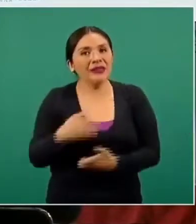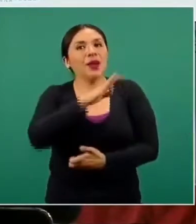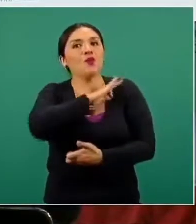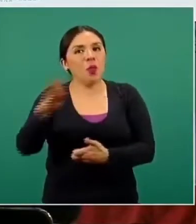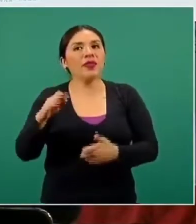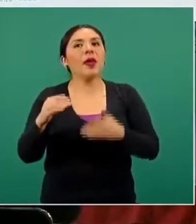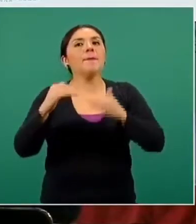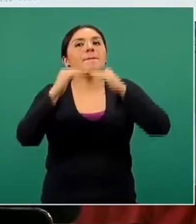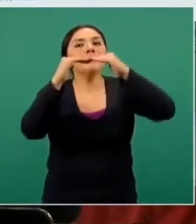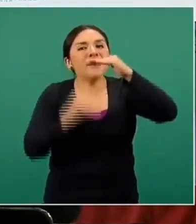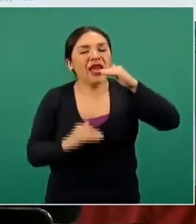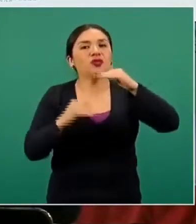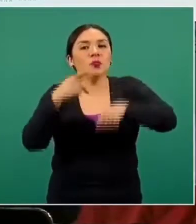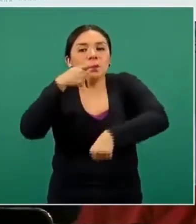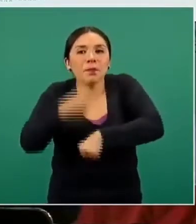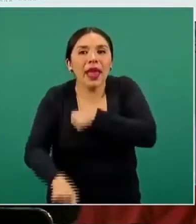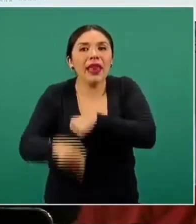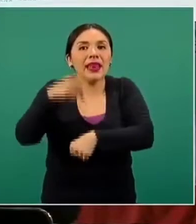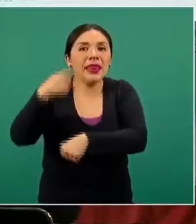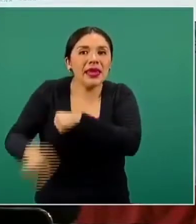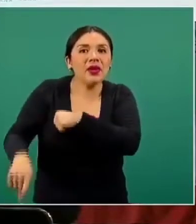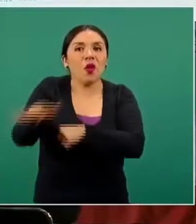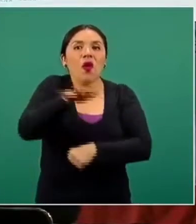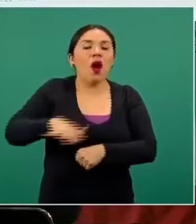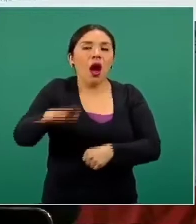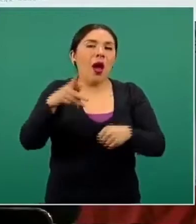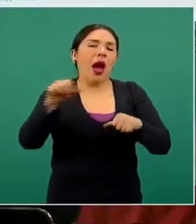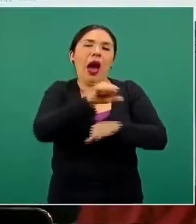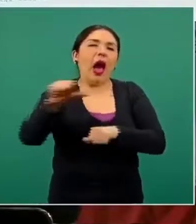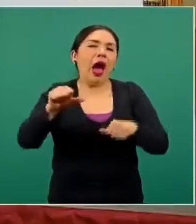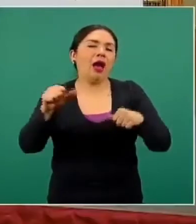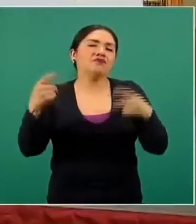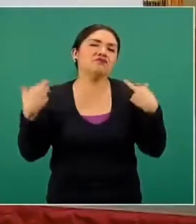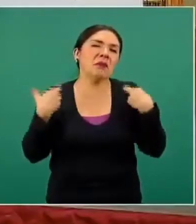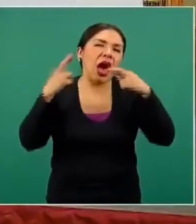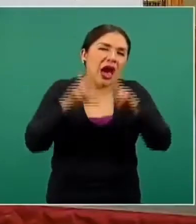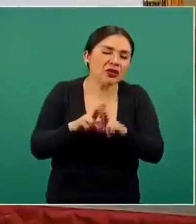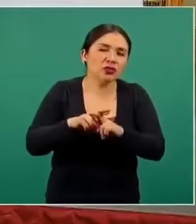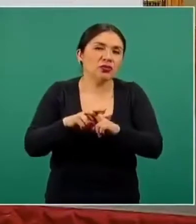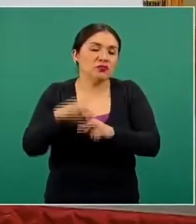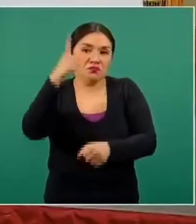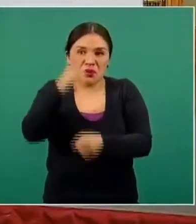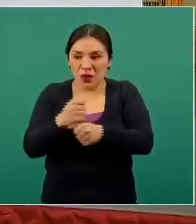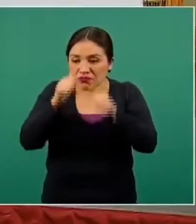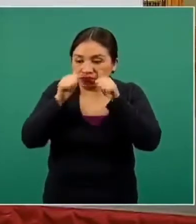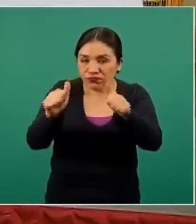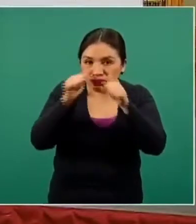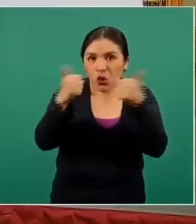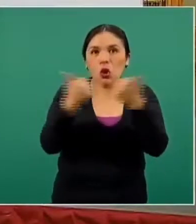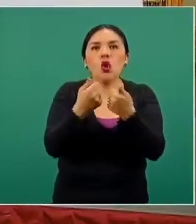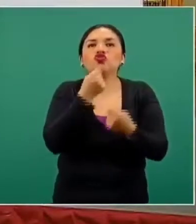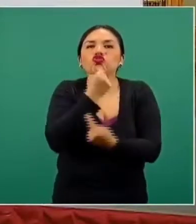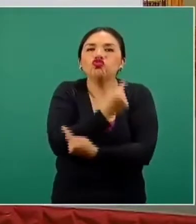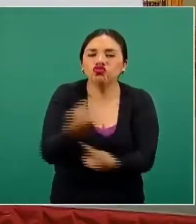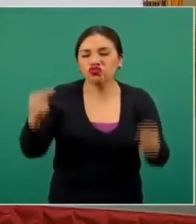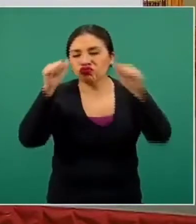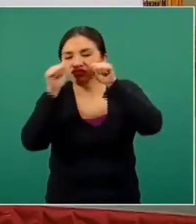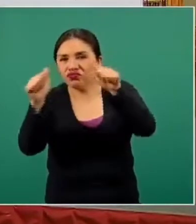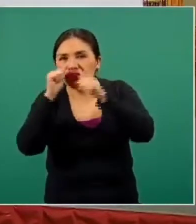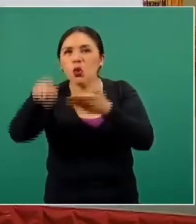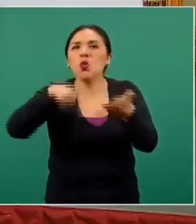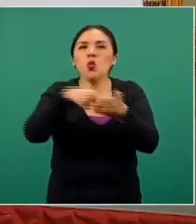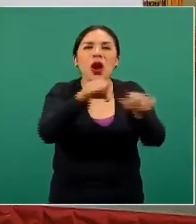esta reducción de riesgos en el personal educativo de primera línea, el personal que está directamente en